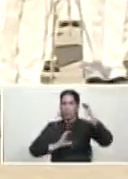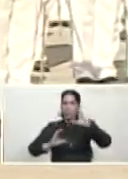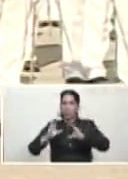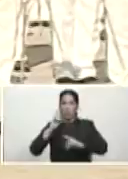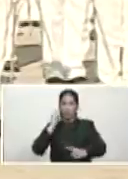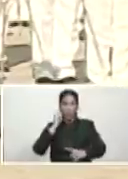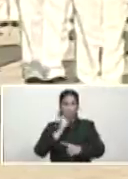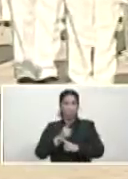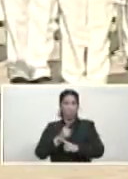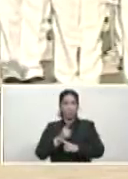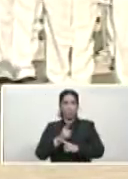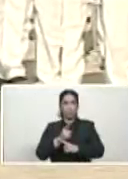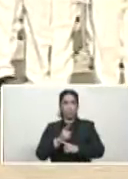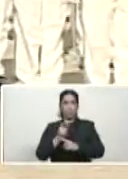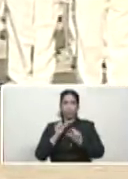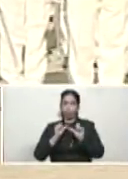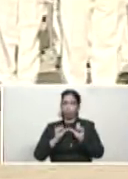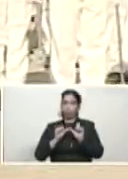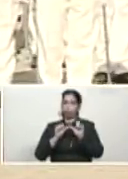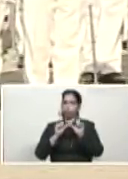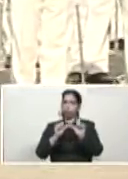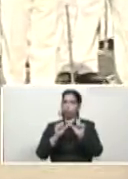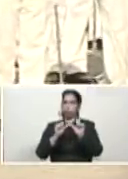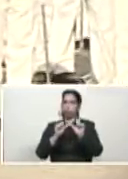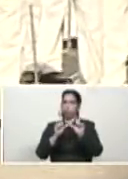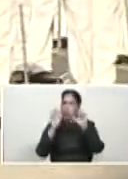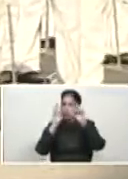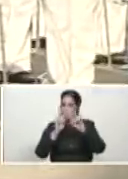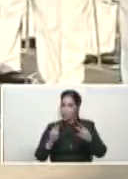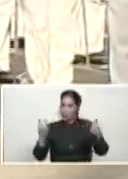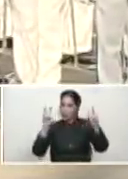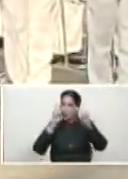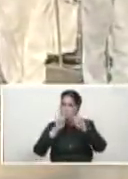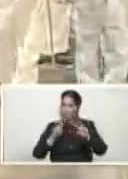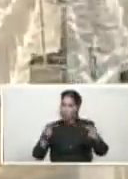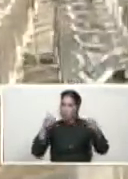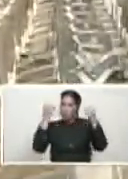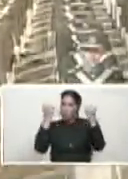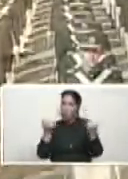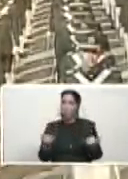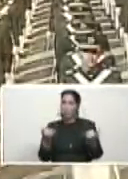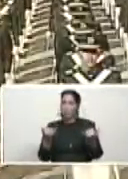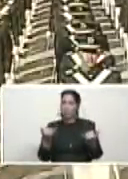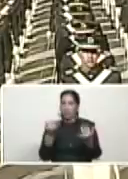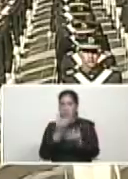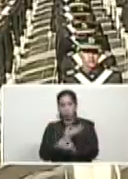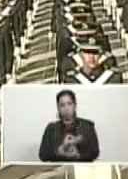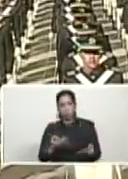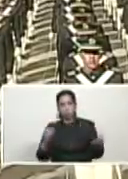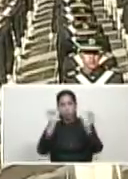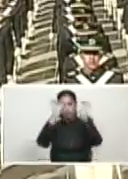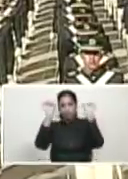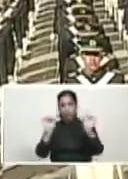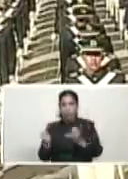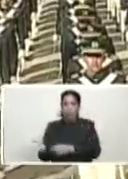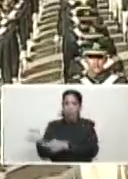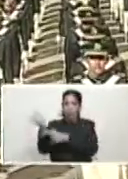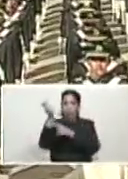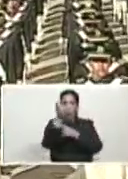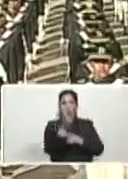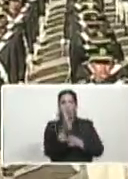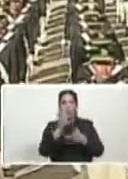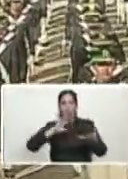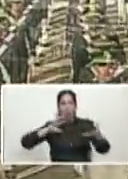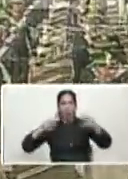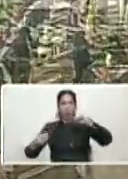debemos mantener una actualización impecable del sistema de armas